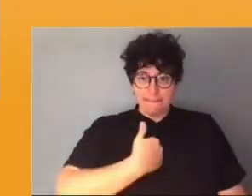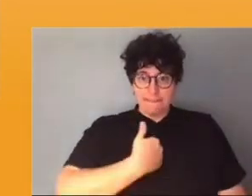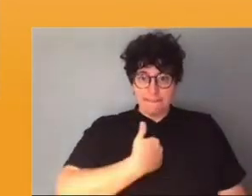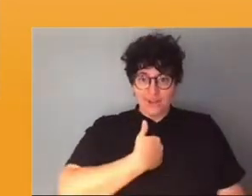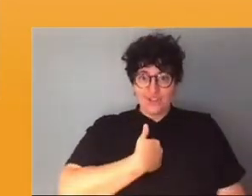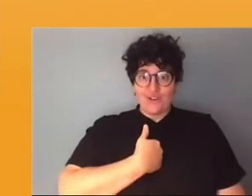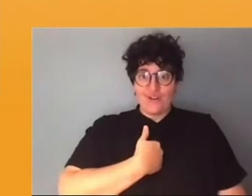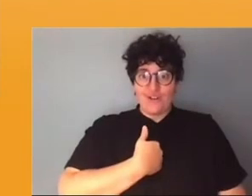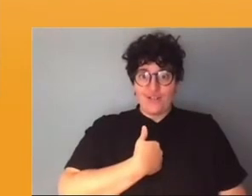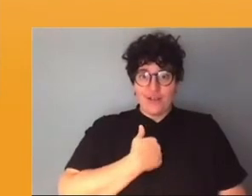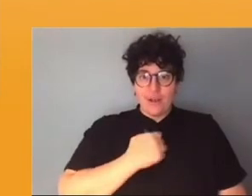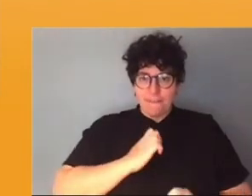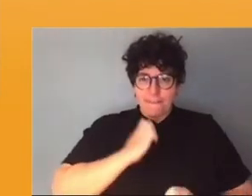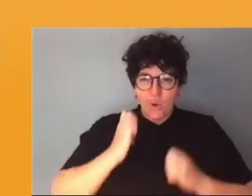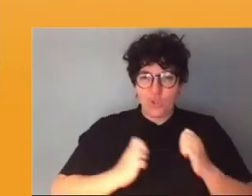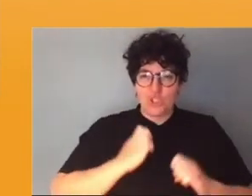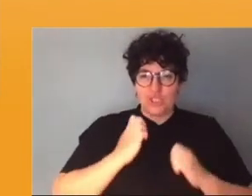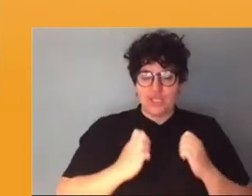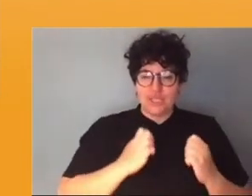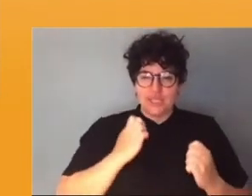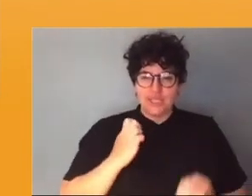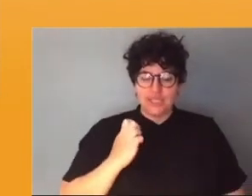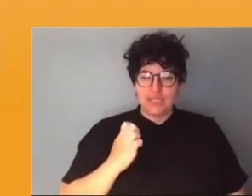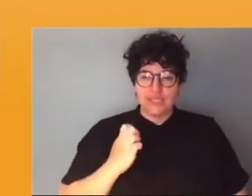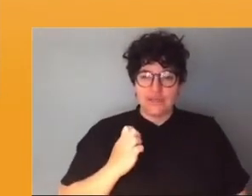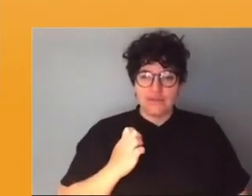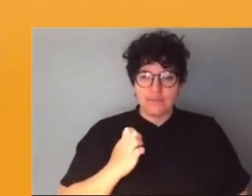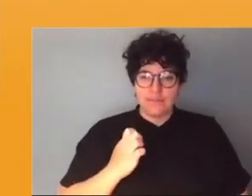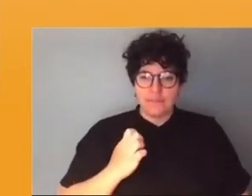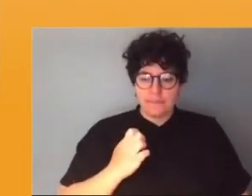Dejar que la opinión personal